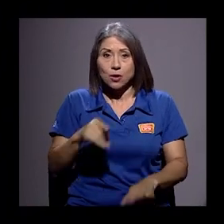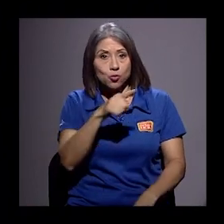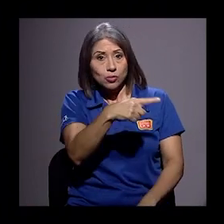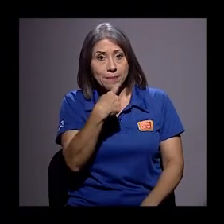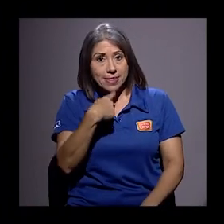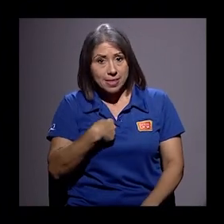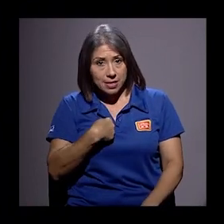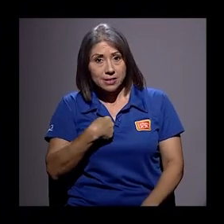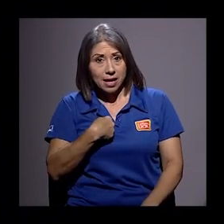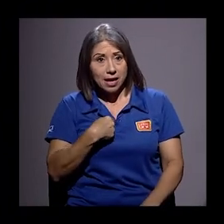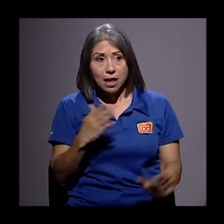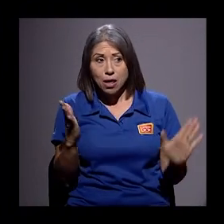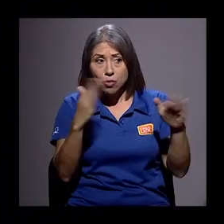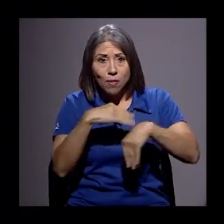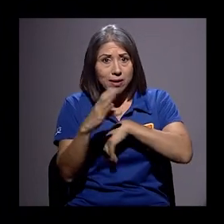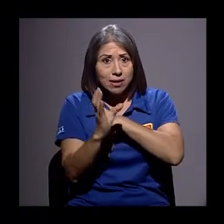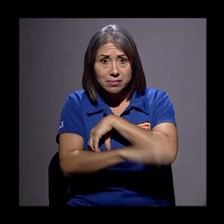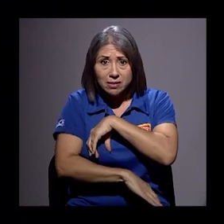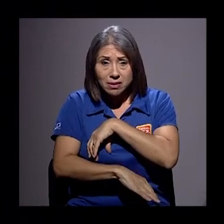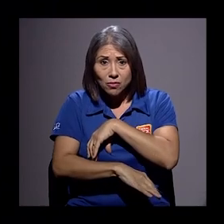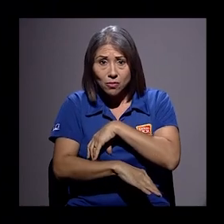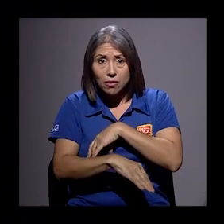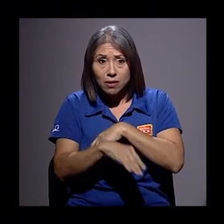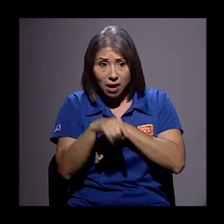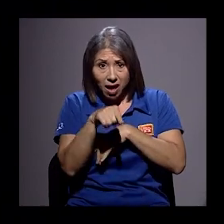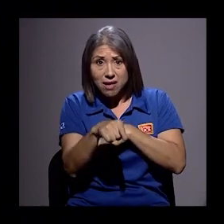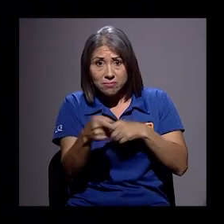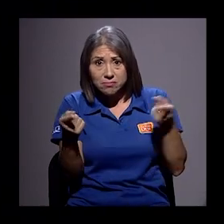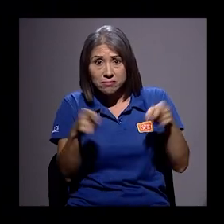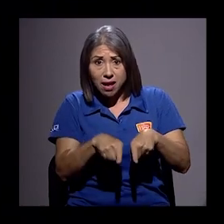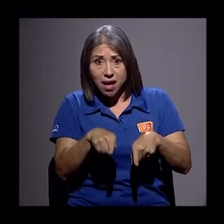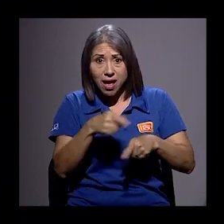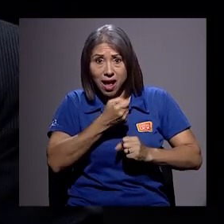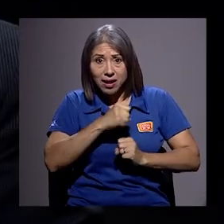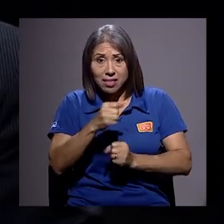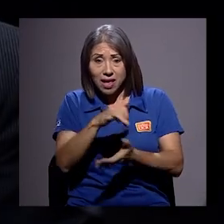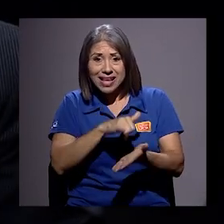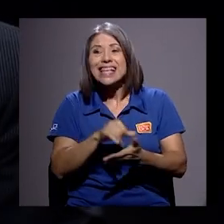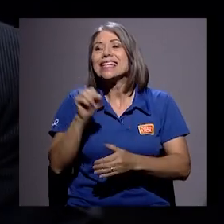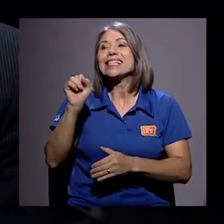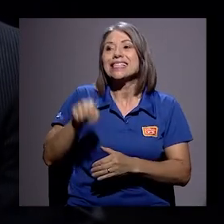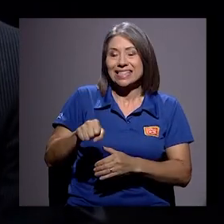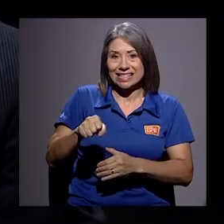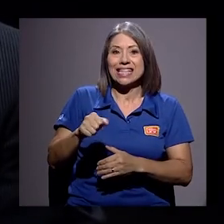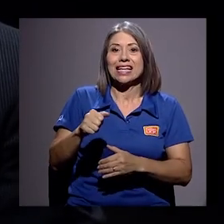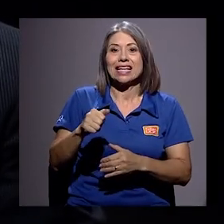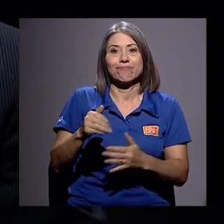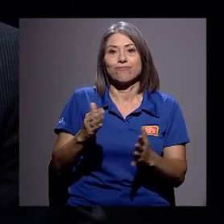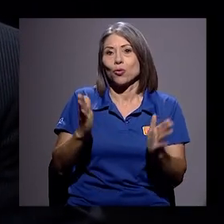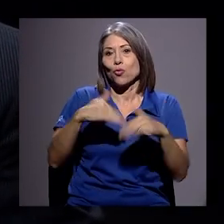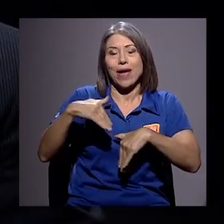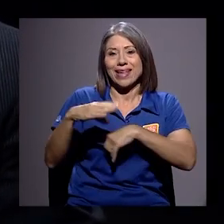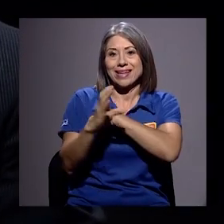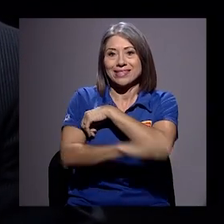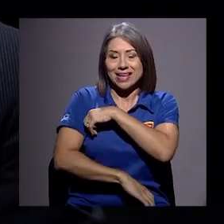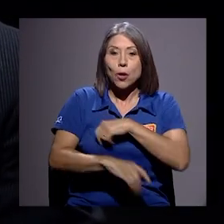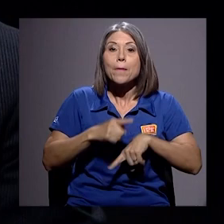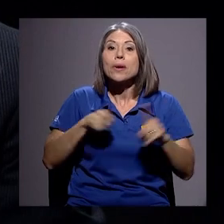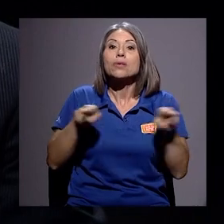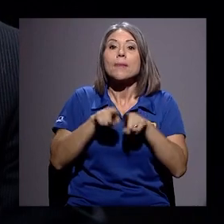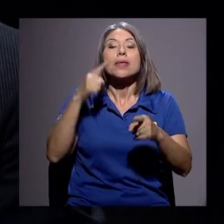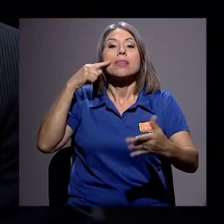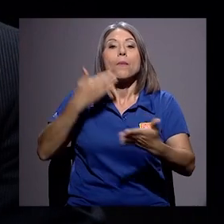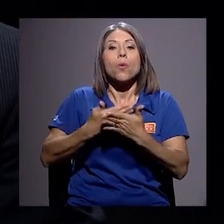usted lo que me dice es que la impunidad reina esa alcaldía reina pero también hemos le hemos demostrado a la gente